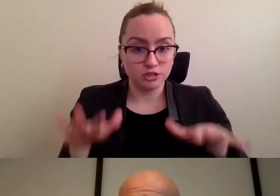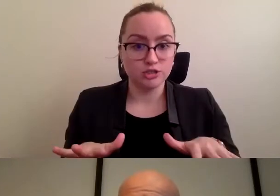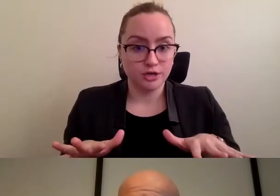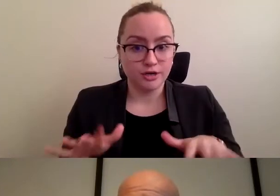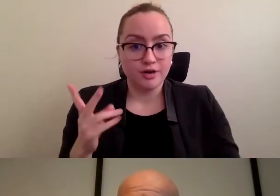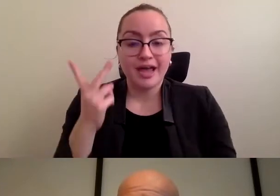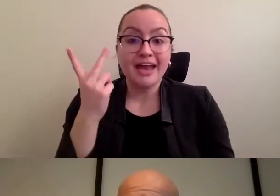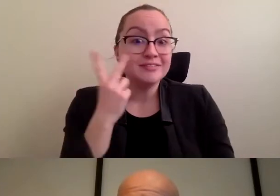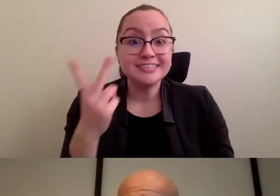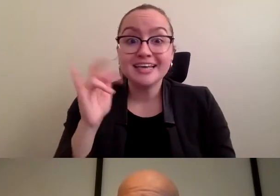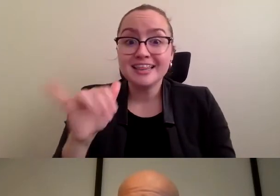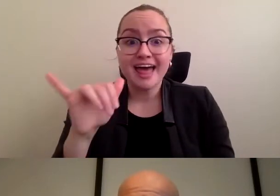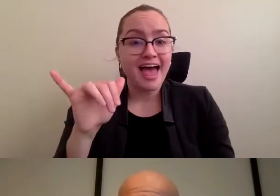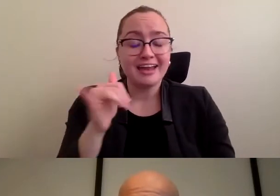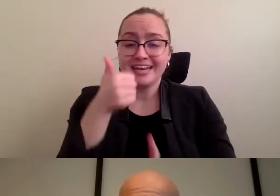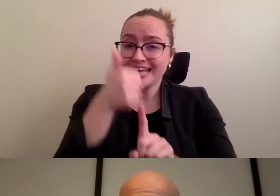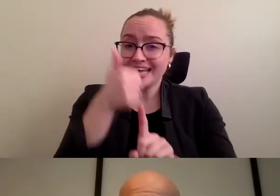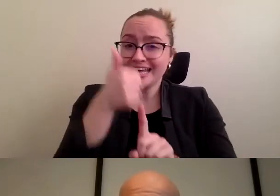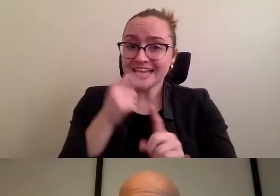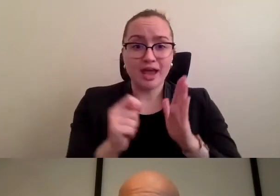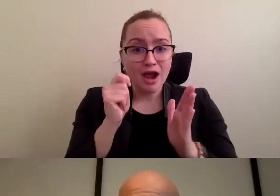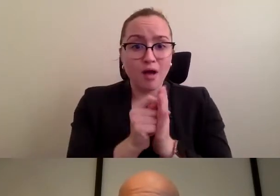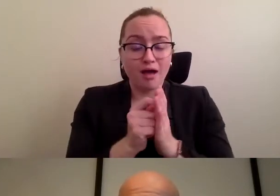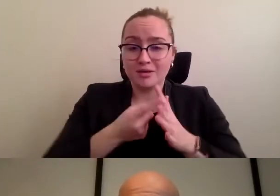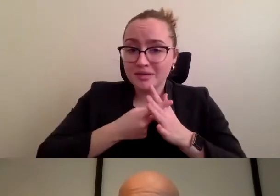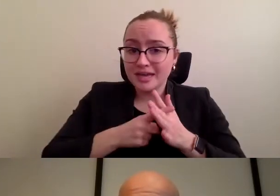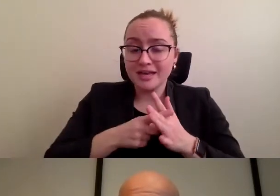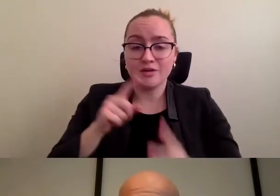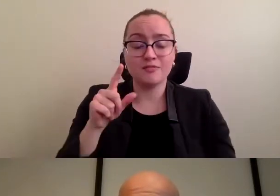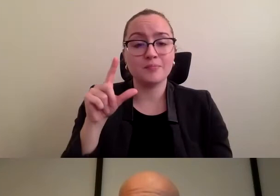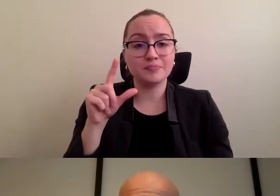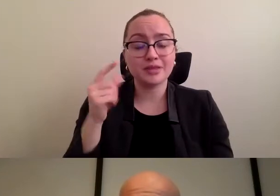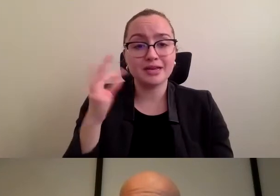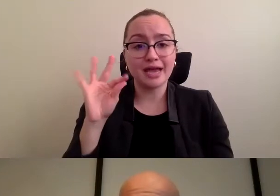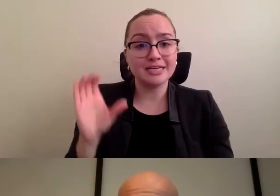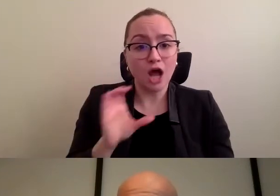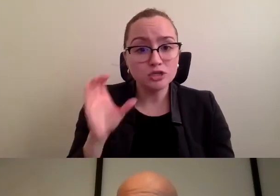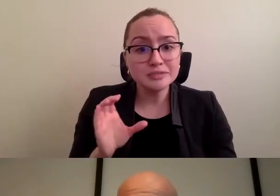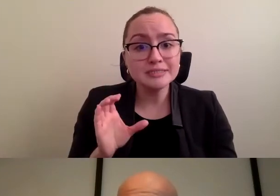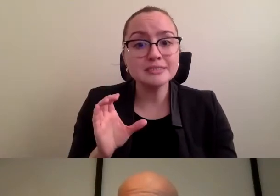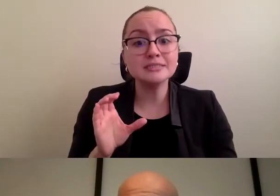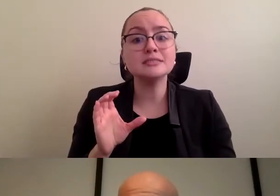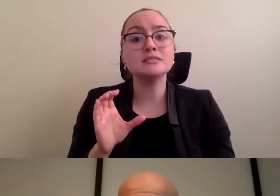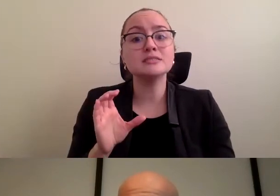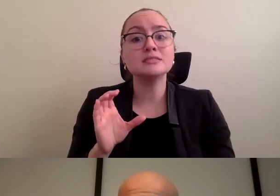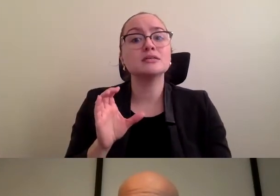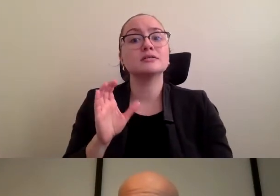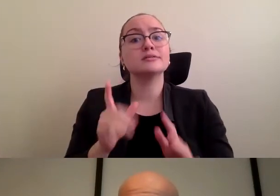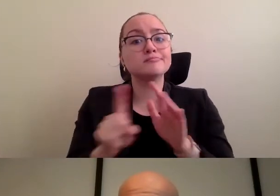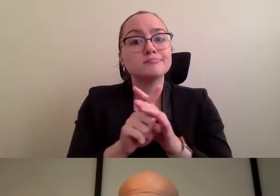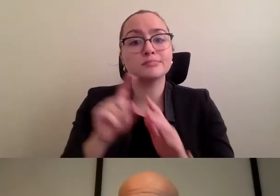persona que viene bajo de sol blanco. Y nosotros vemos que cosas así pasan en todos los siglos. Empezando en el siglo